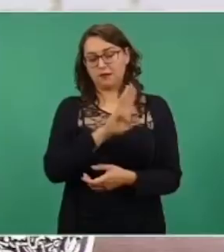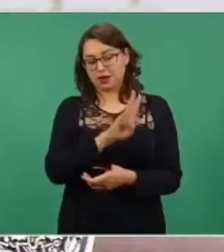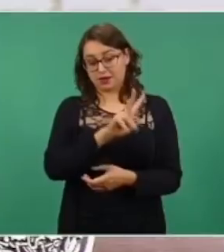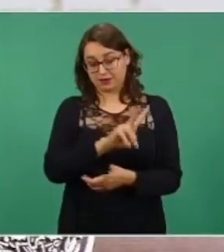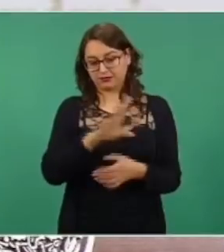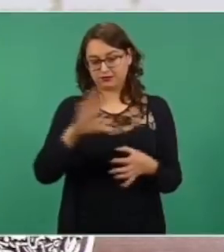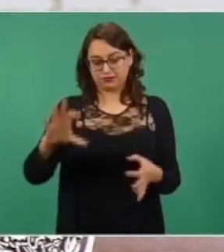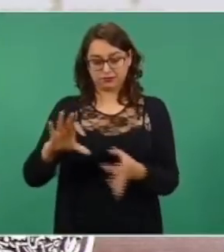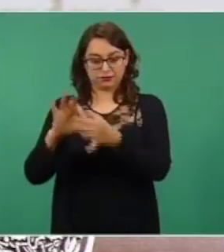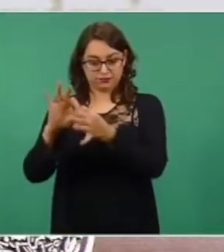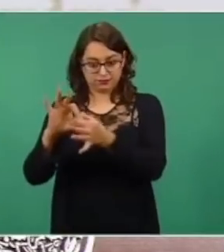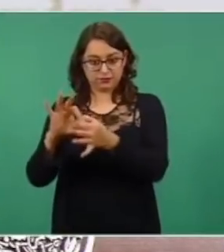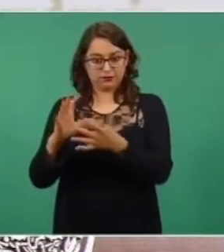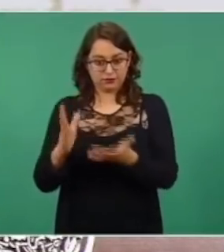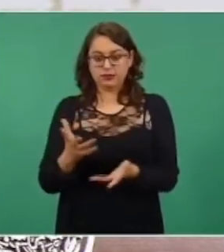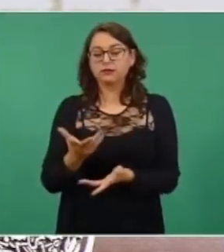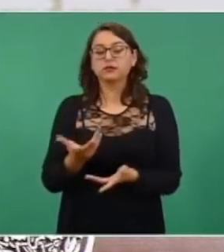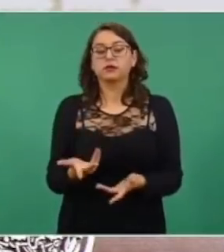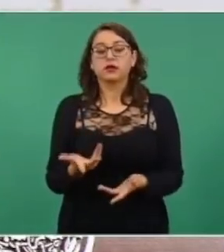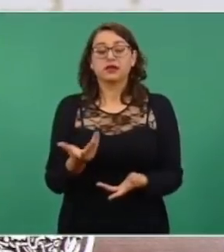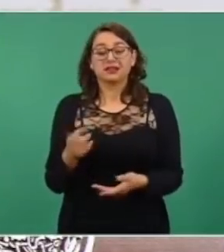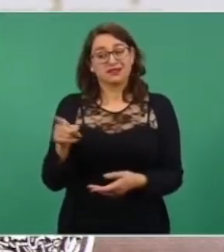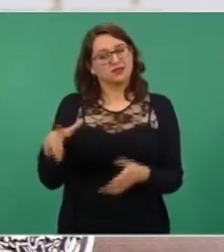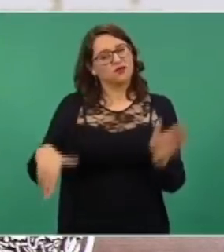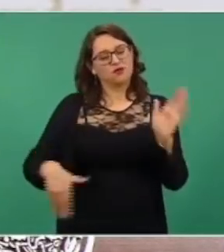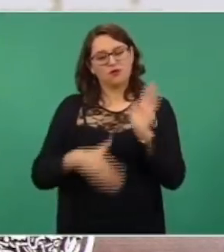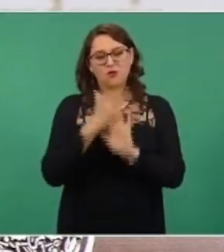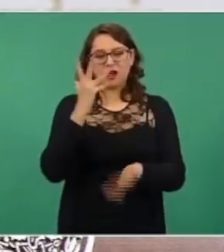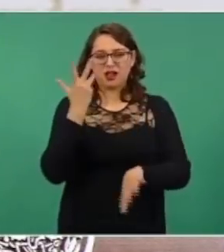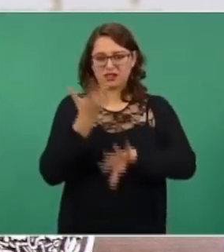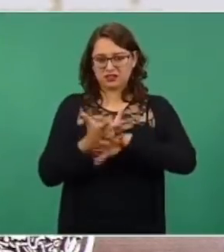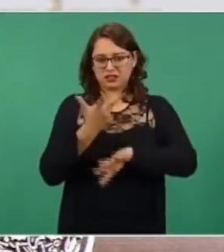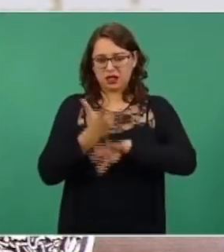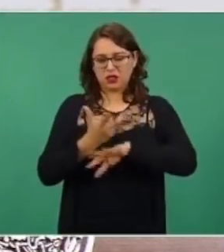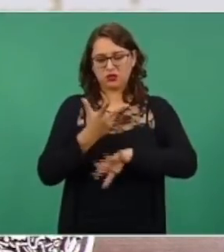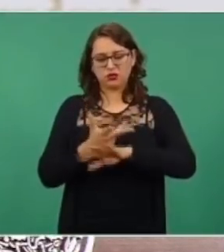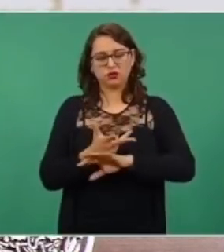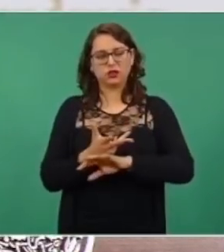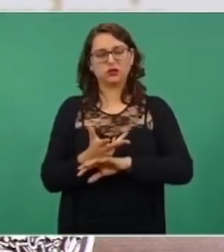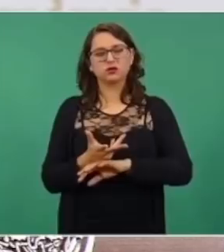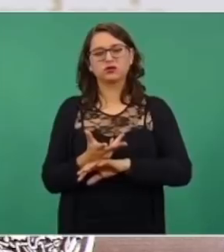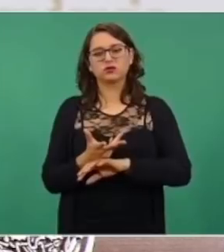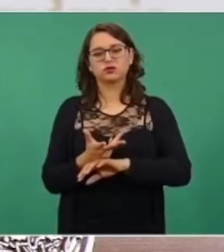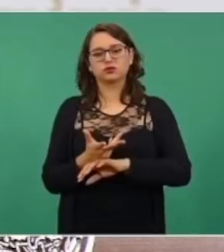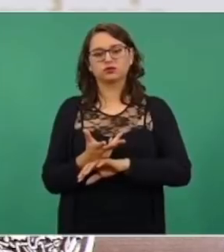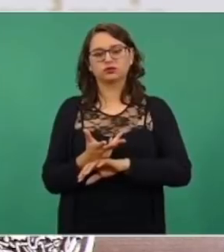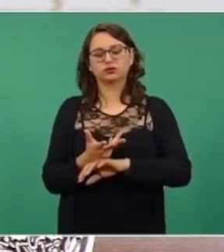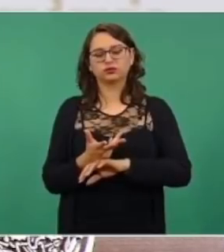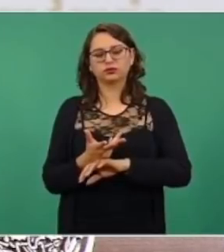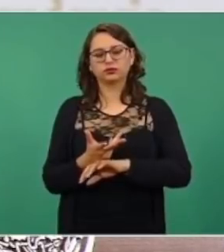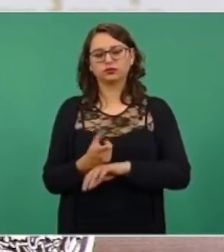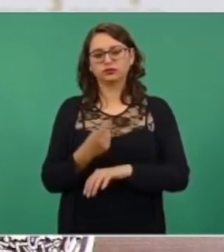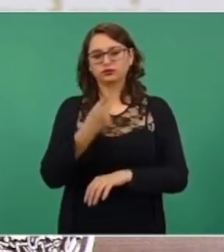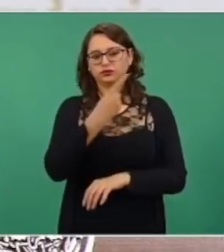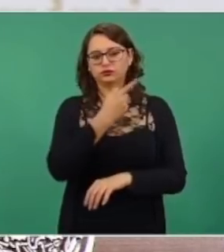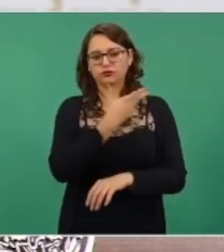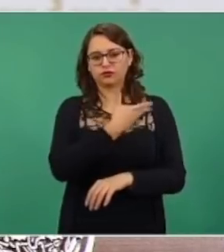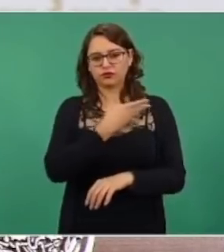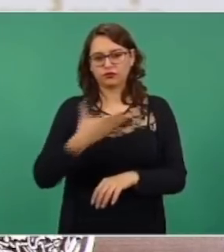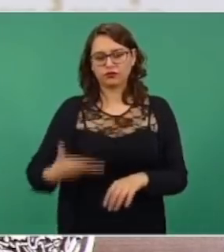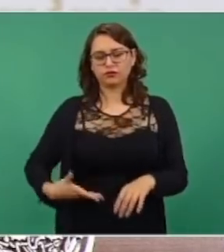Ahora Rogelio está en Estados Unidos, se acaba de entrevistar con el presidente del